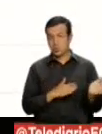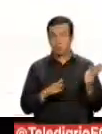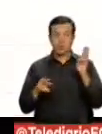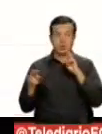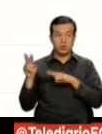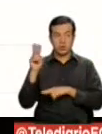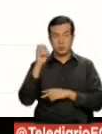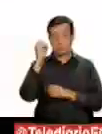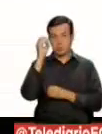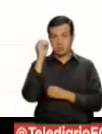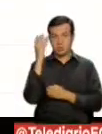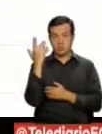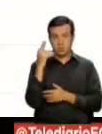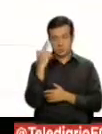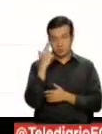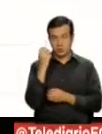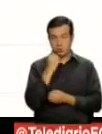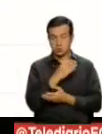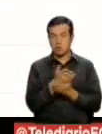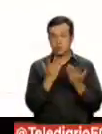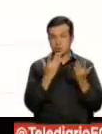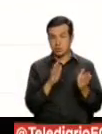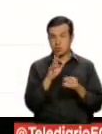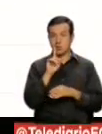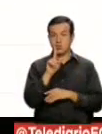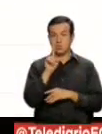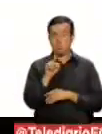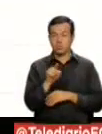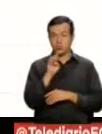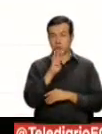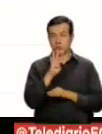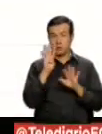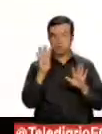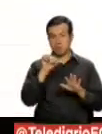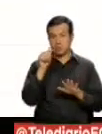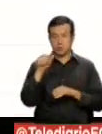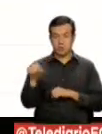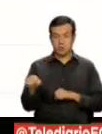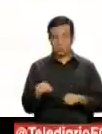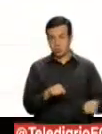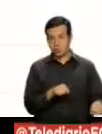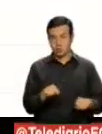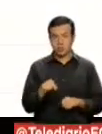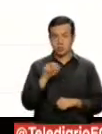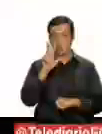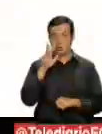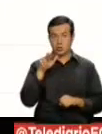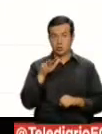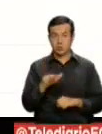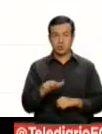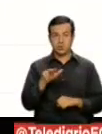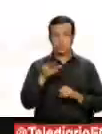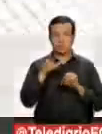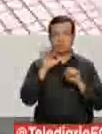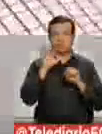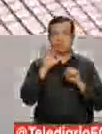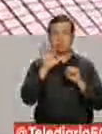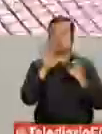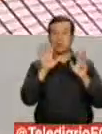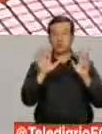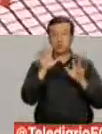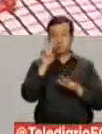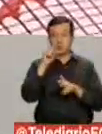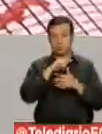esta información y se ha actualizado. Pues a la 1:49 también hay otro sismo de magnitud 3.82 según